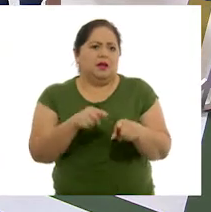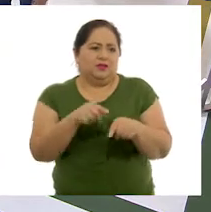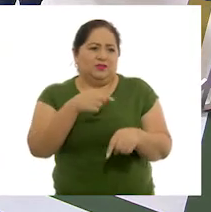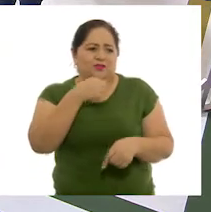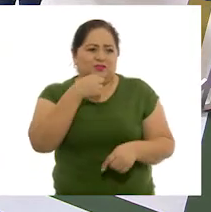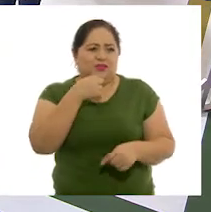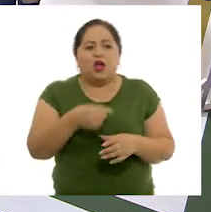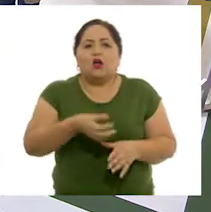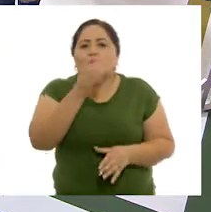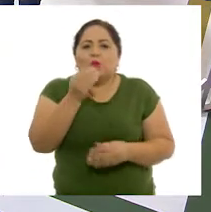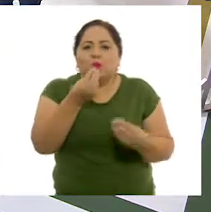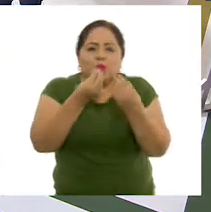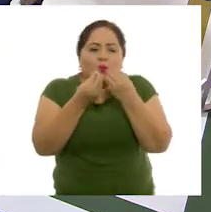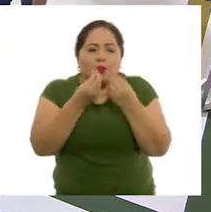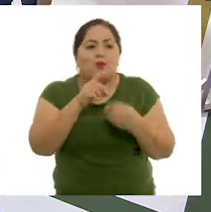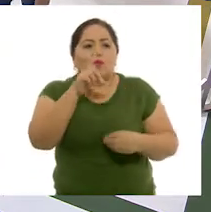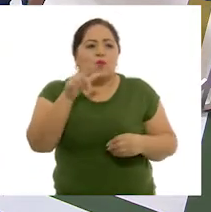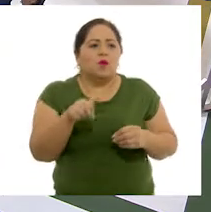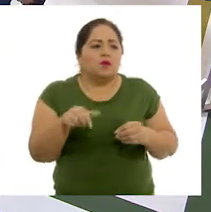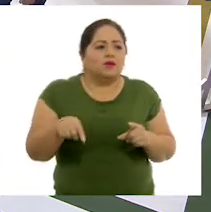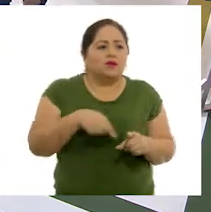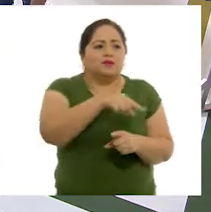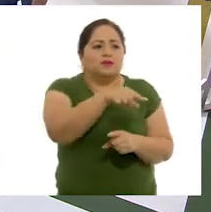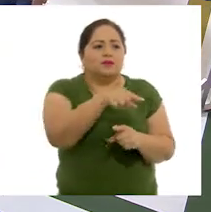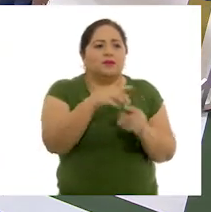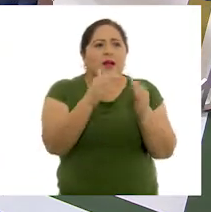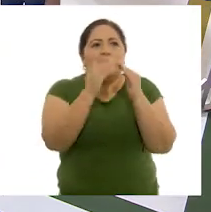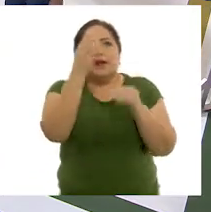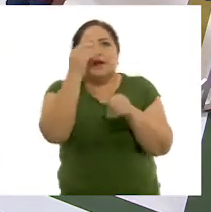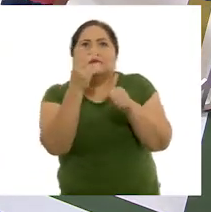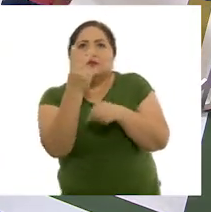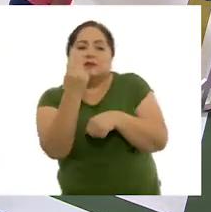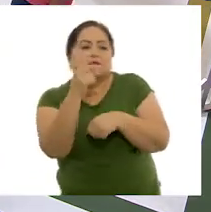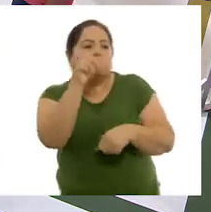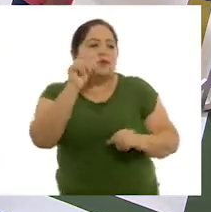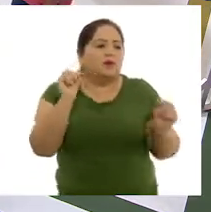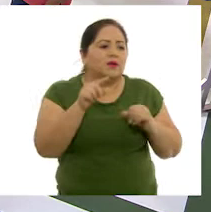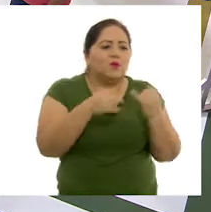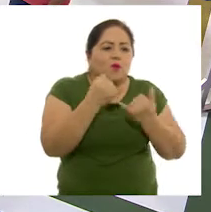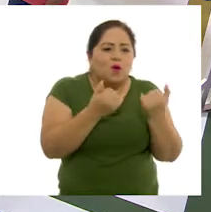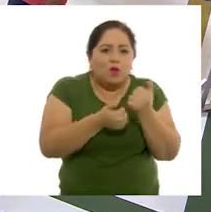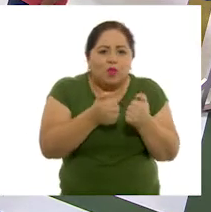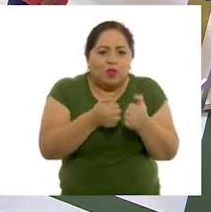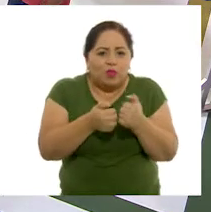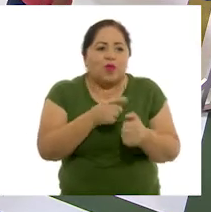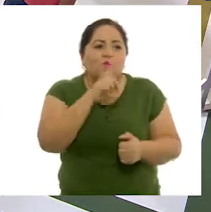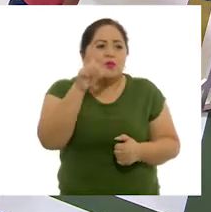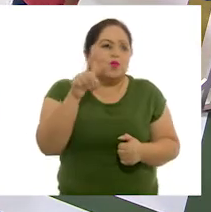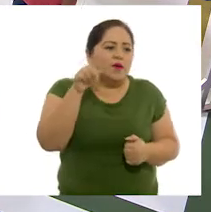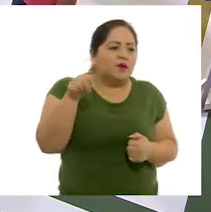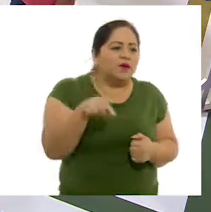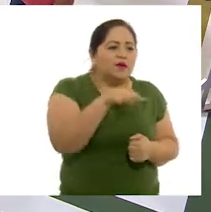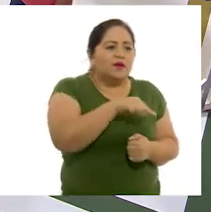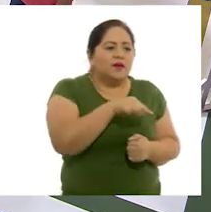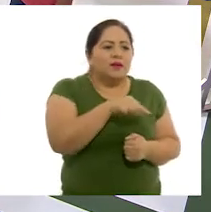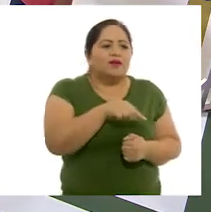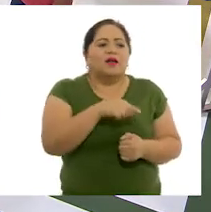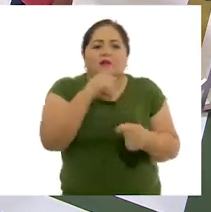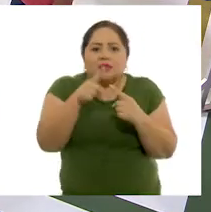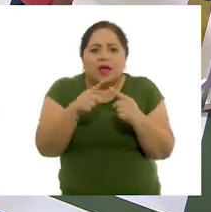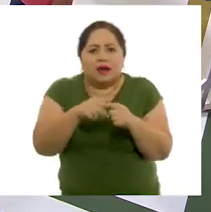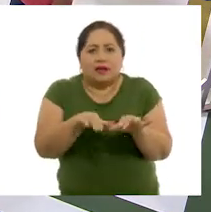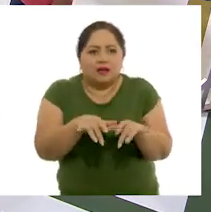Se está desayunando, después se para a ver Aprende en Casa 3, después juega un ratito videojuegos, después sigue haciendo su